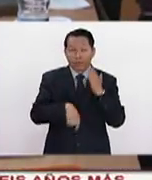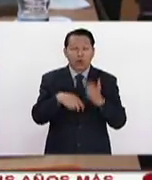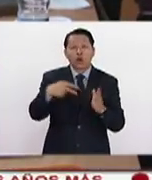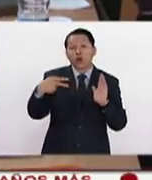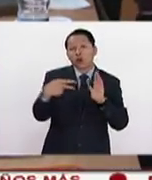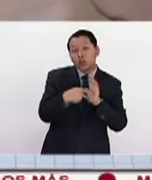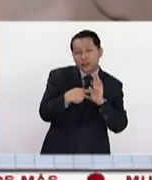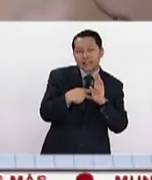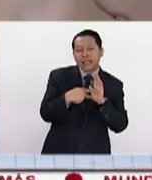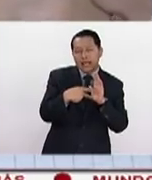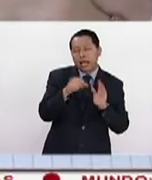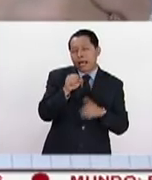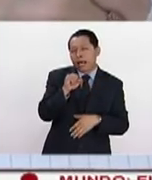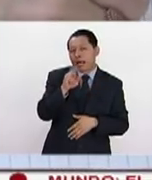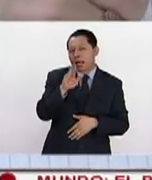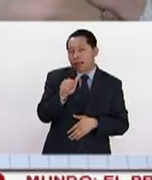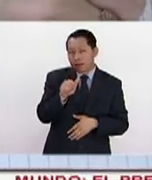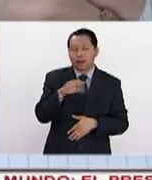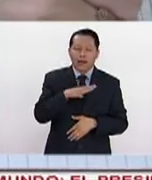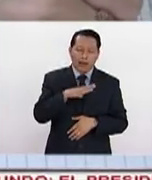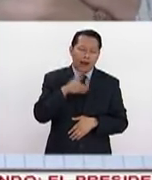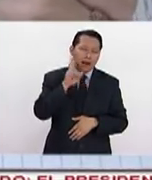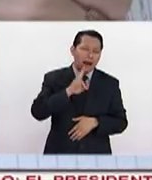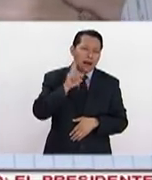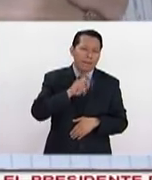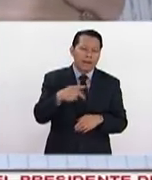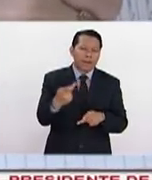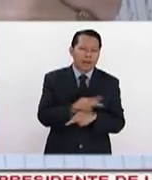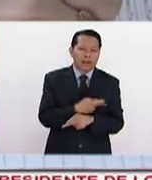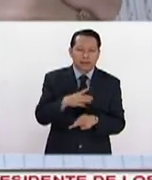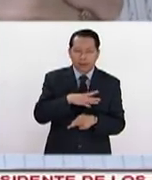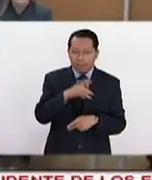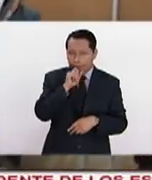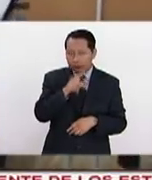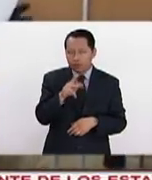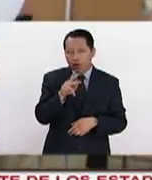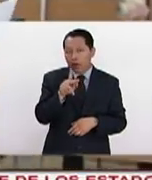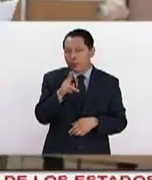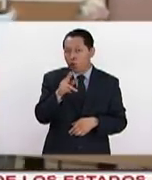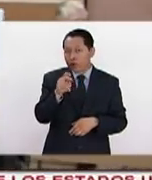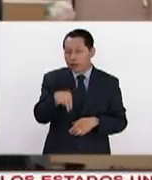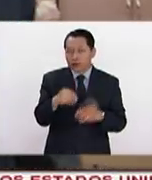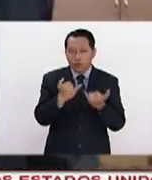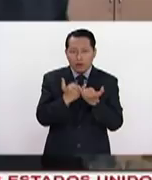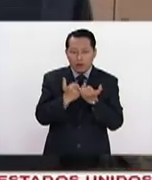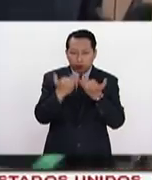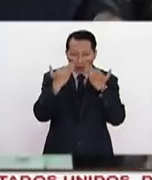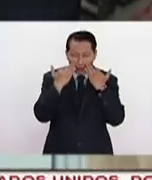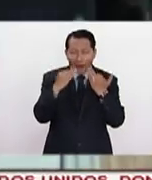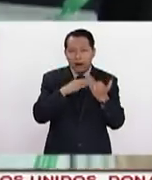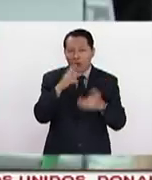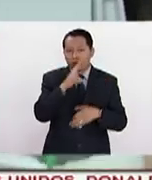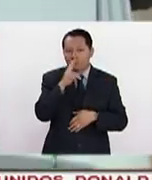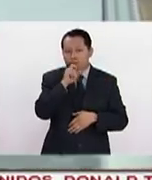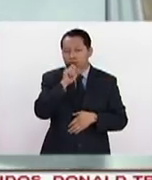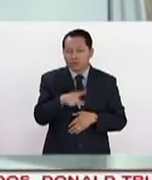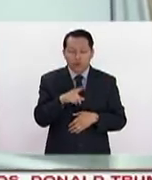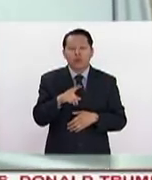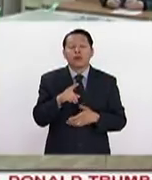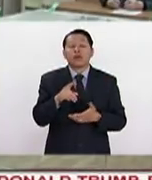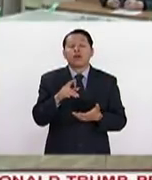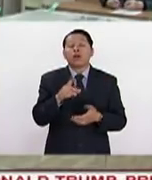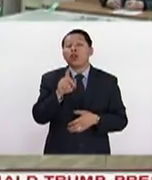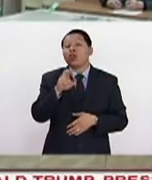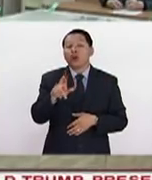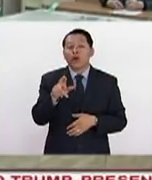Siria. Entonces habrá que observar estas posiciones de Vladimir Putin y cómo se mira a Rusia desde el mundo. Muy